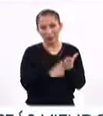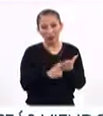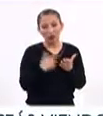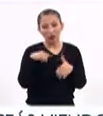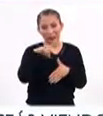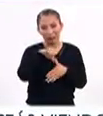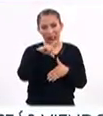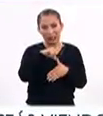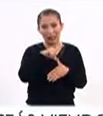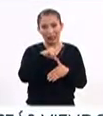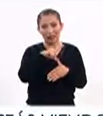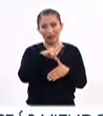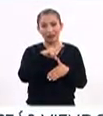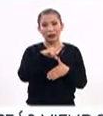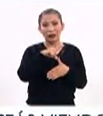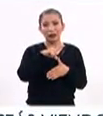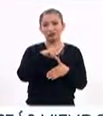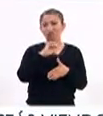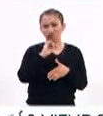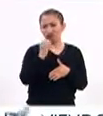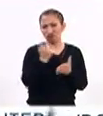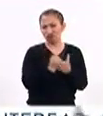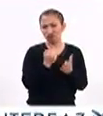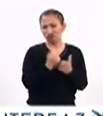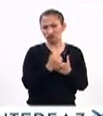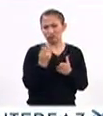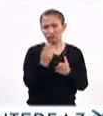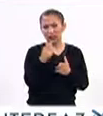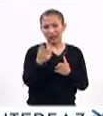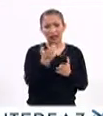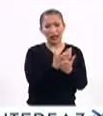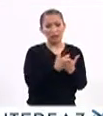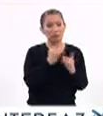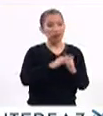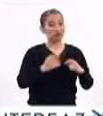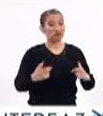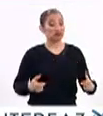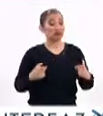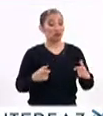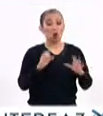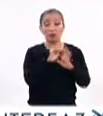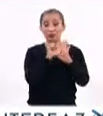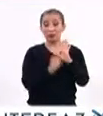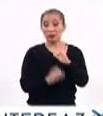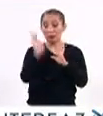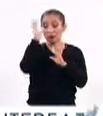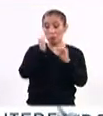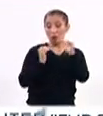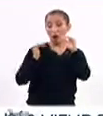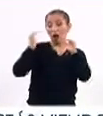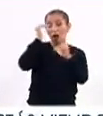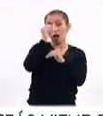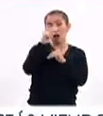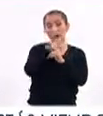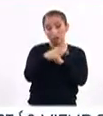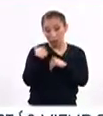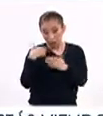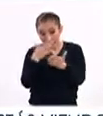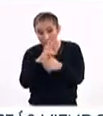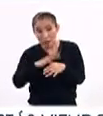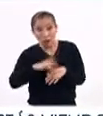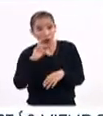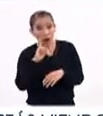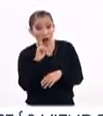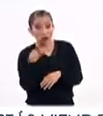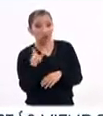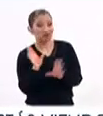de América Latina es que no necesariamente las economías más desarrolladas o los sistemas científicos más desarrollados son quienes tienen